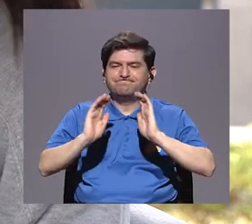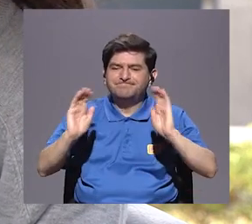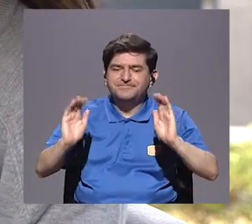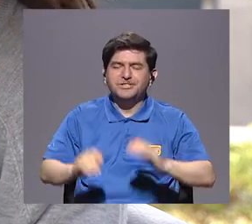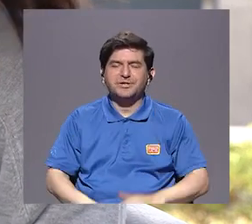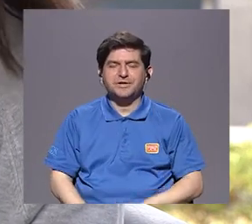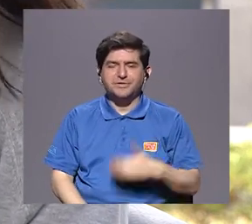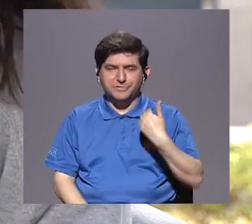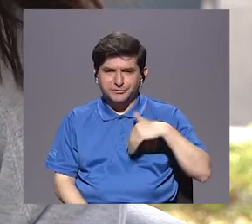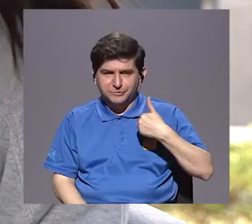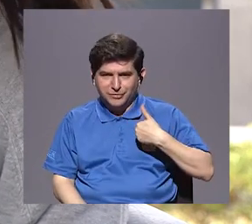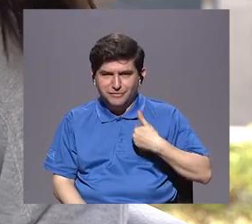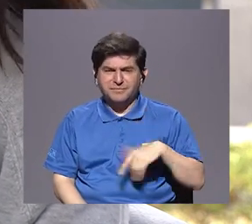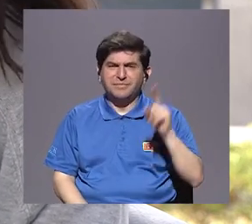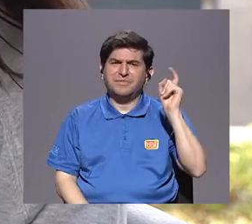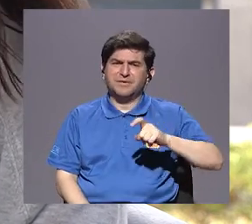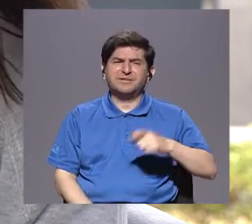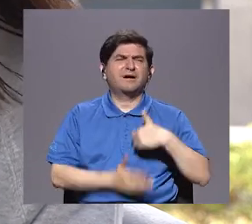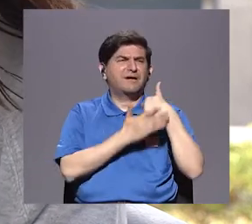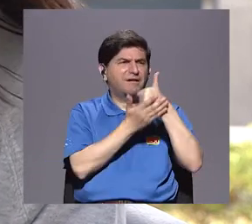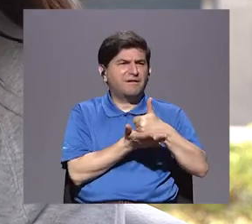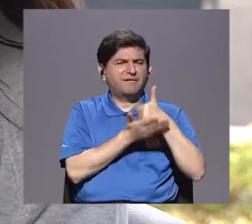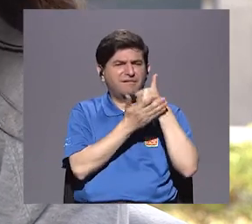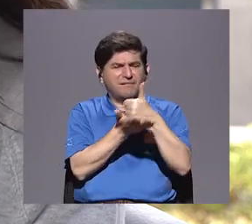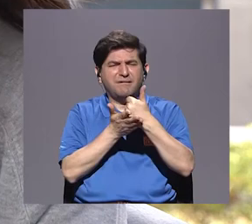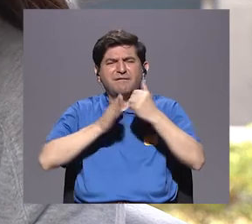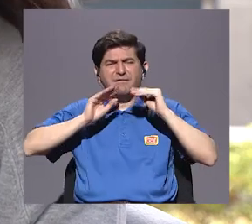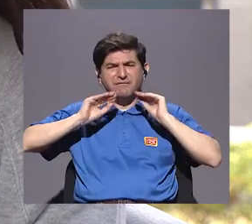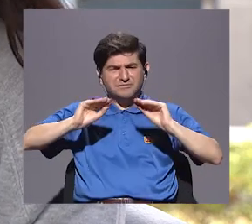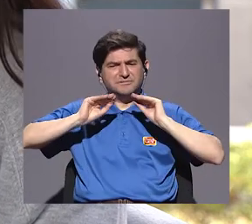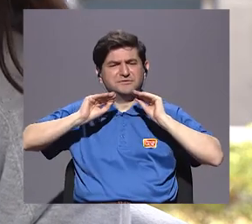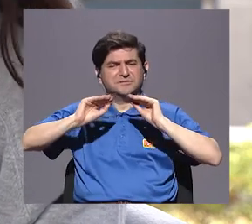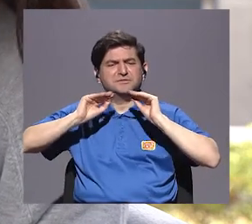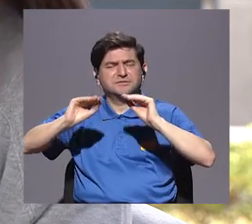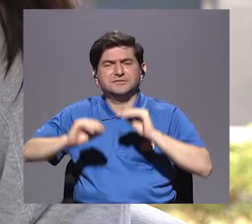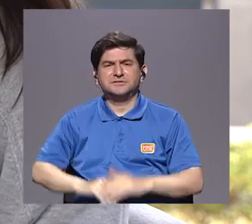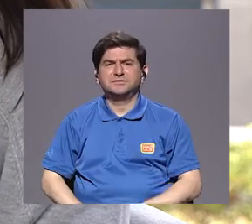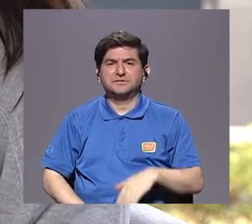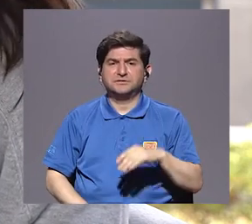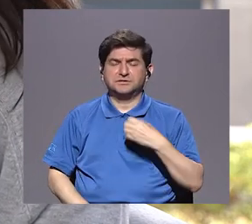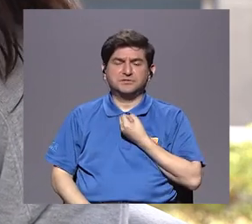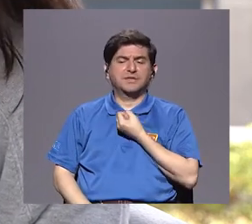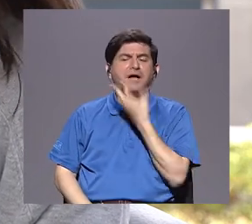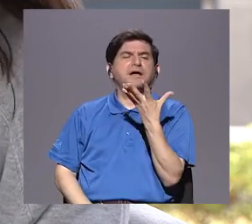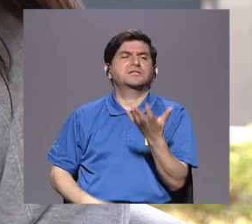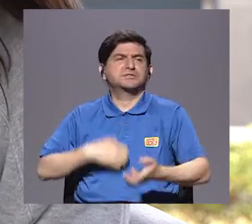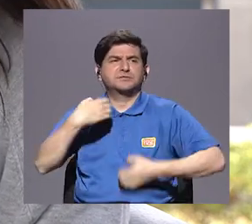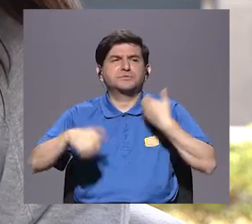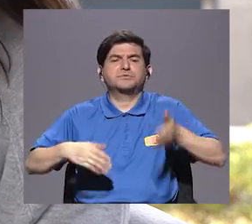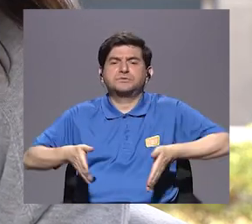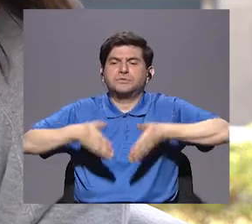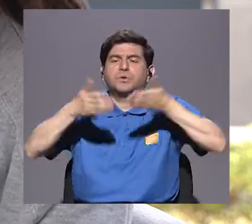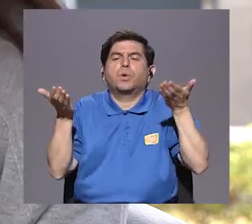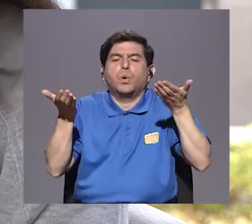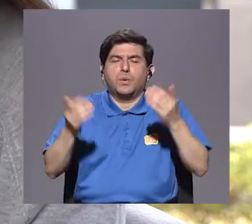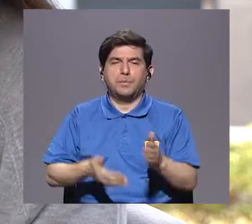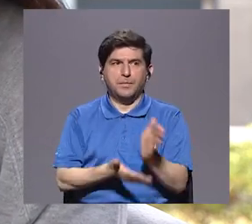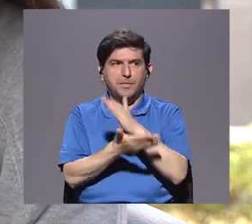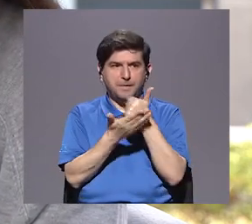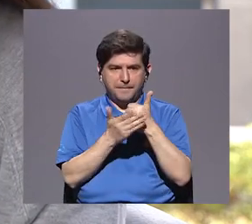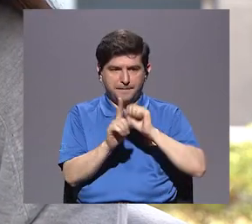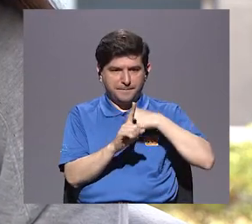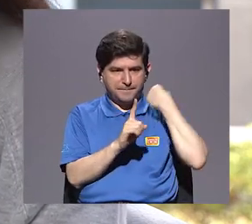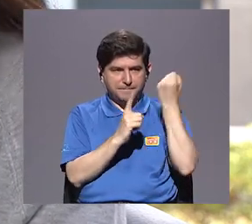niños varones tenemos que ir ayudando a enseñarles ¿cómo es expresar mis emociones? Porque parte